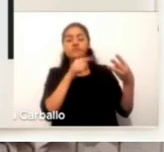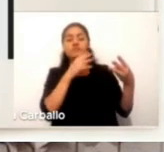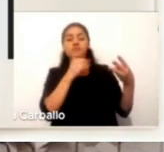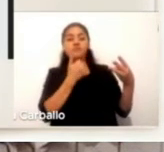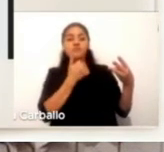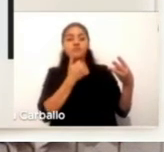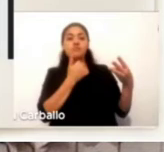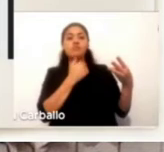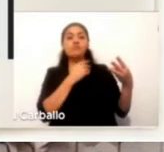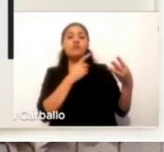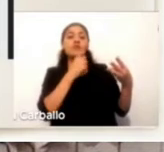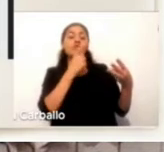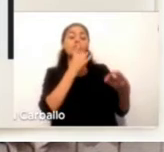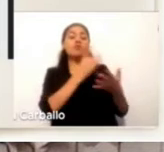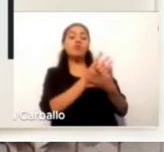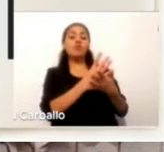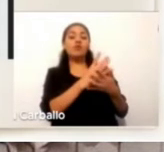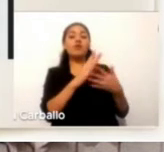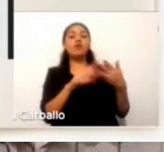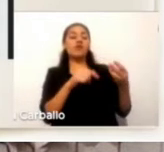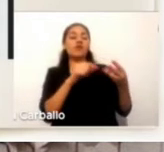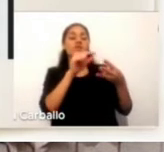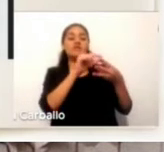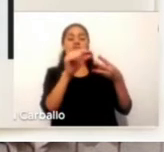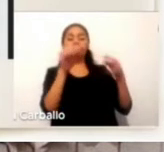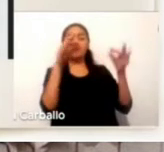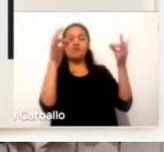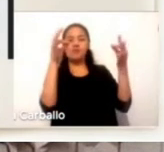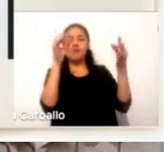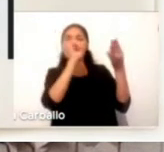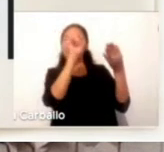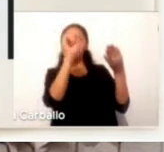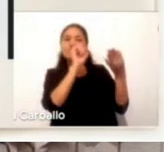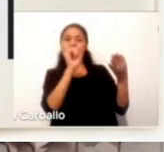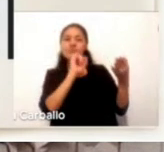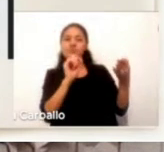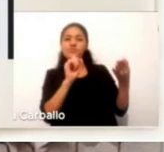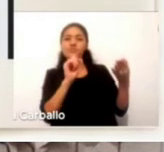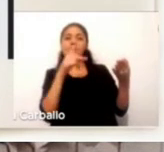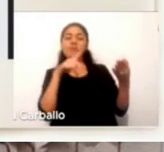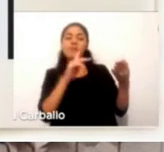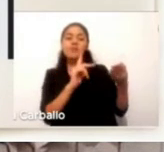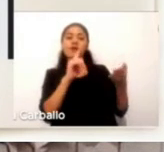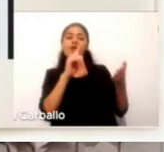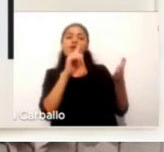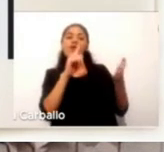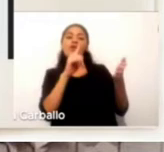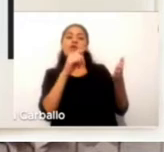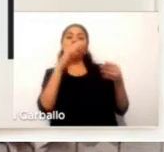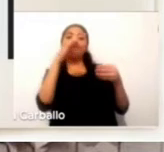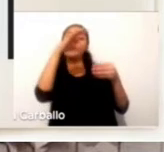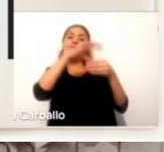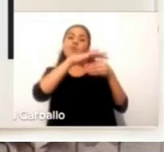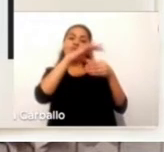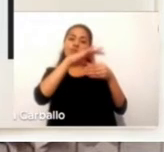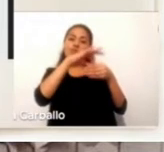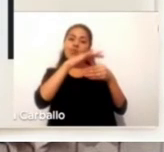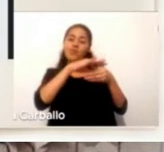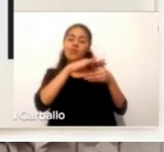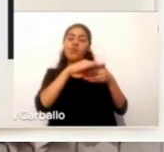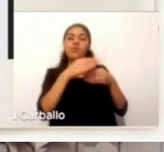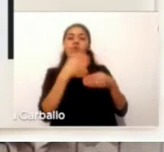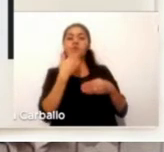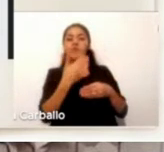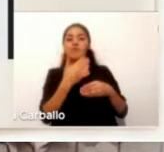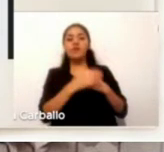de inconsistencias en el llenado del escrutinio y cómputo, y no acredita la existencia de un error en el cómputo, además de